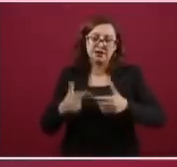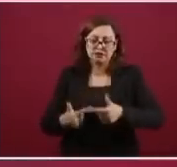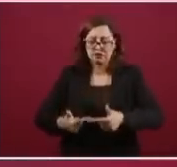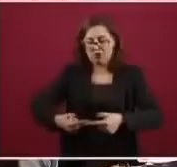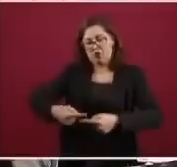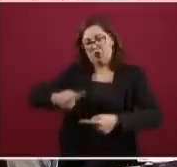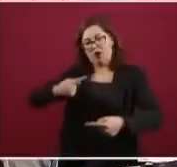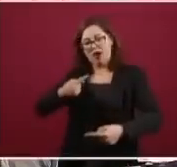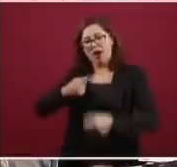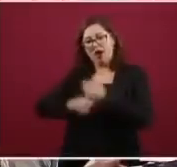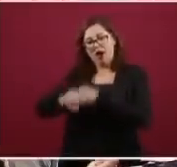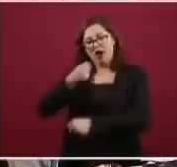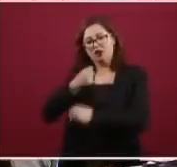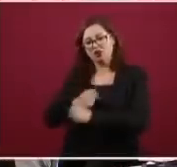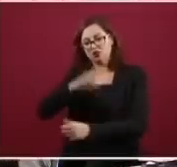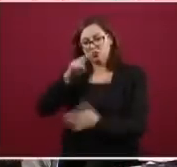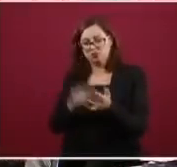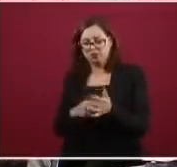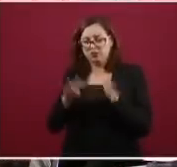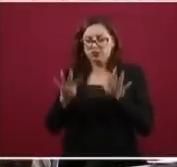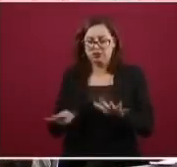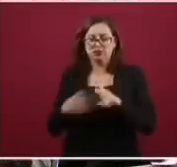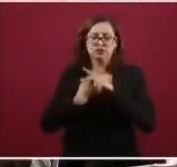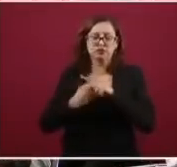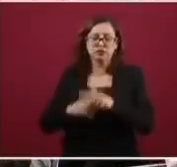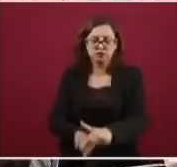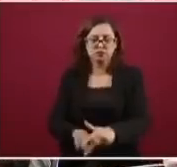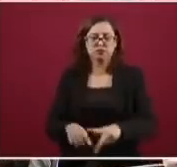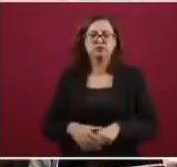2000 desde el 2019